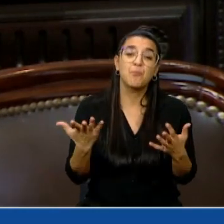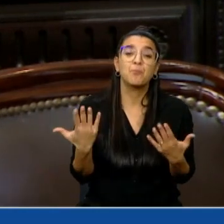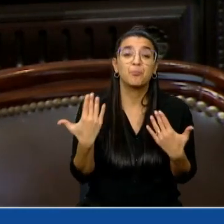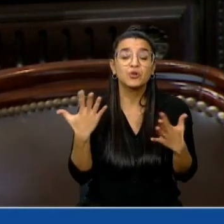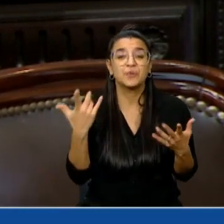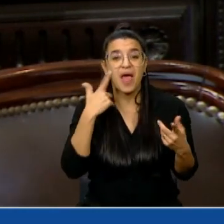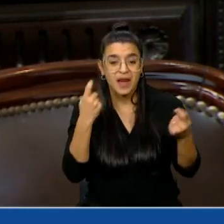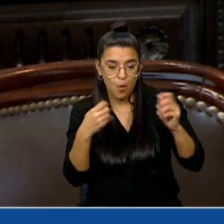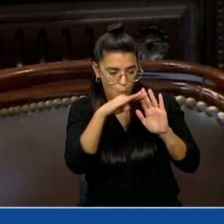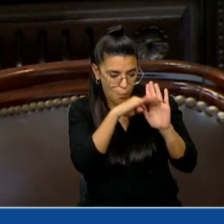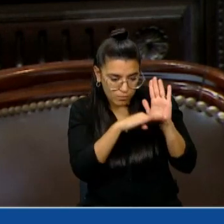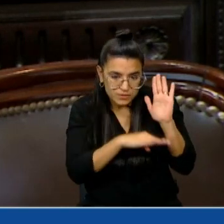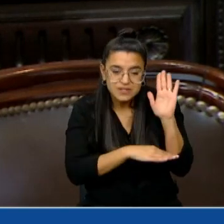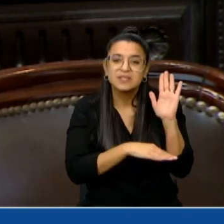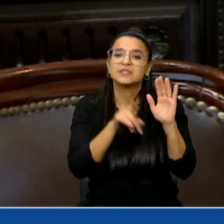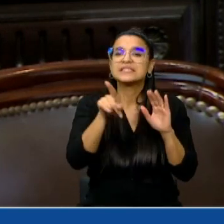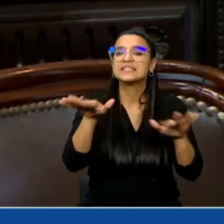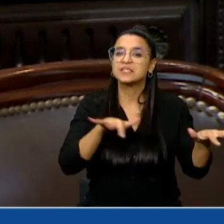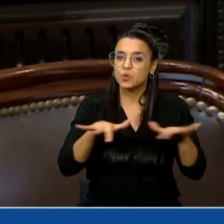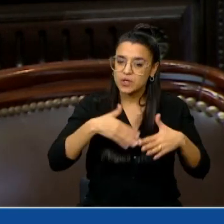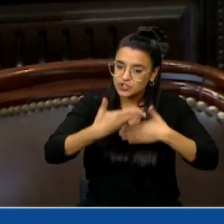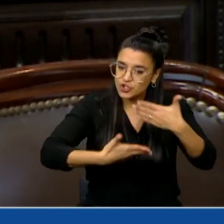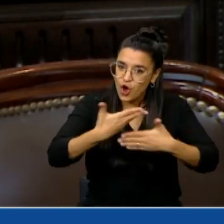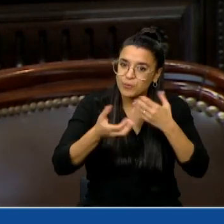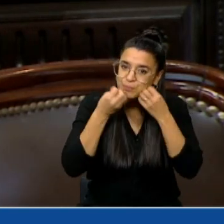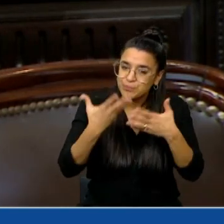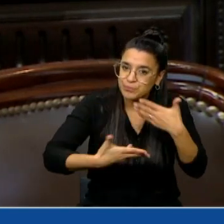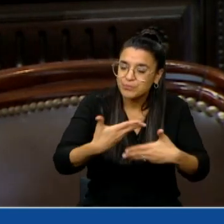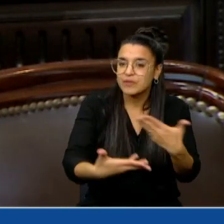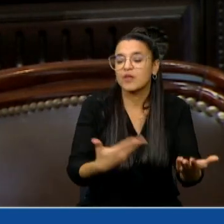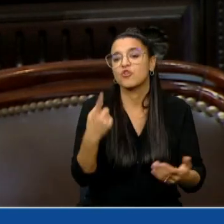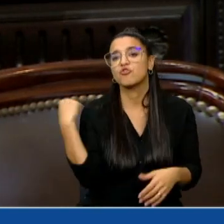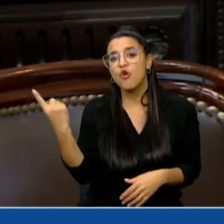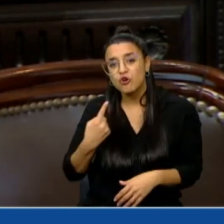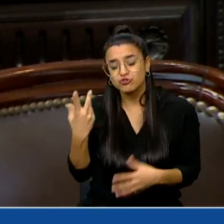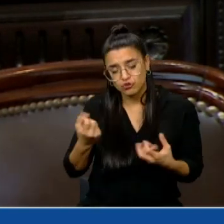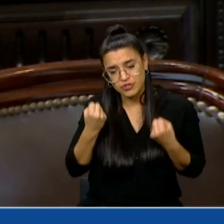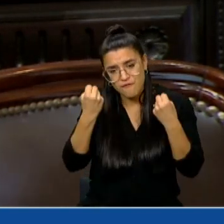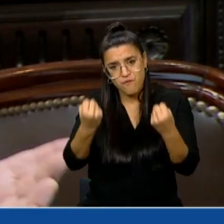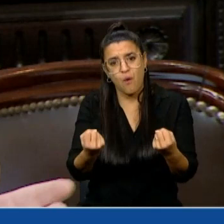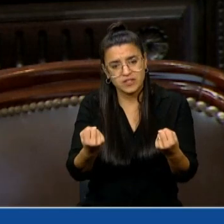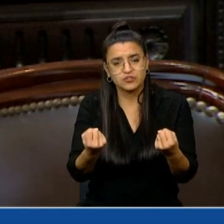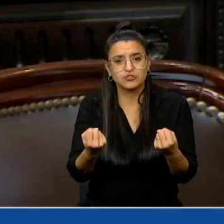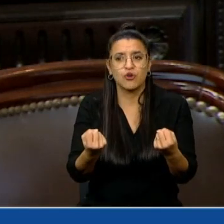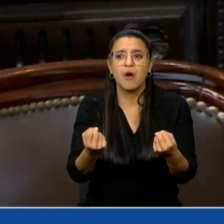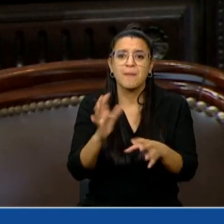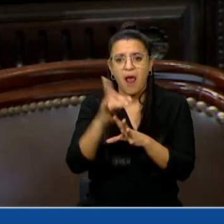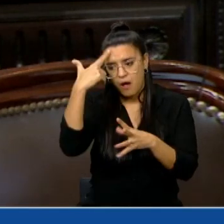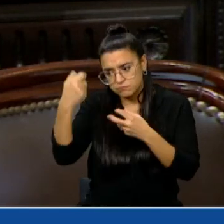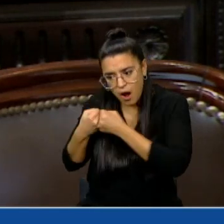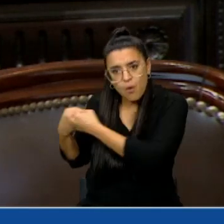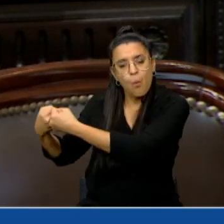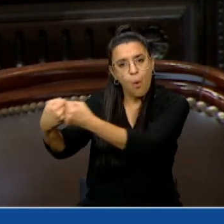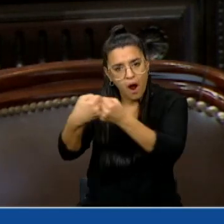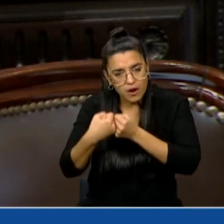de regularizar esta situación y hemos hecho un esfuerzo para consensuar